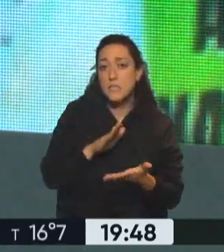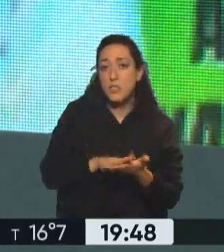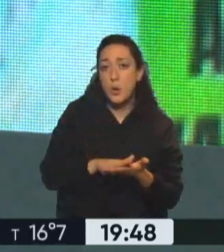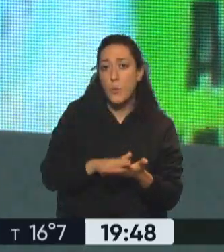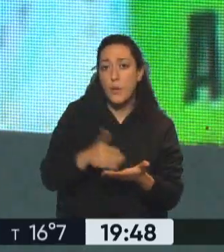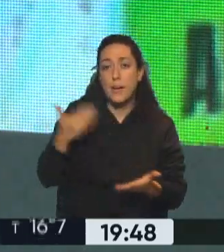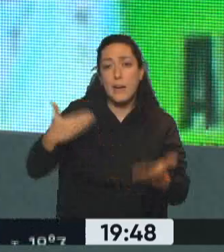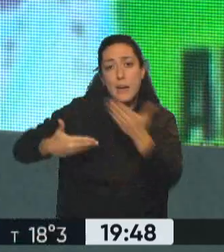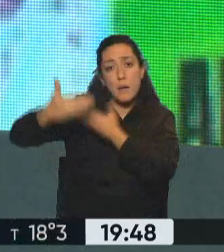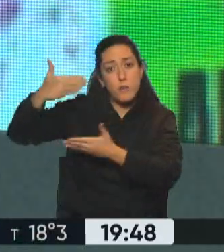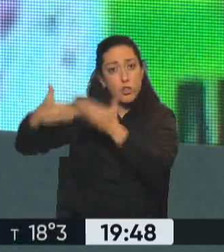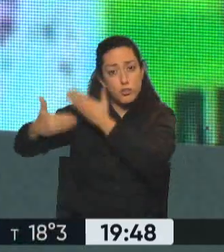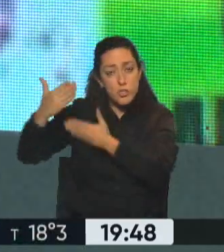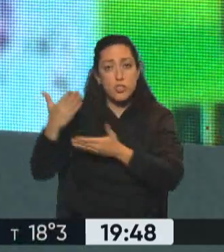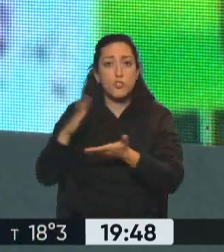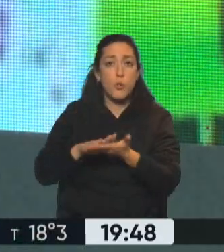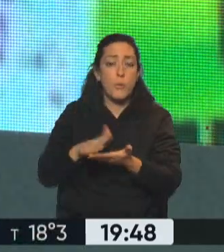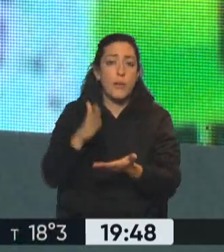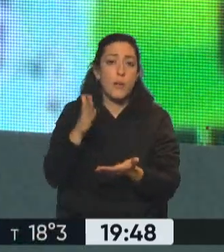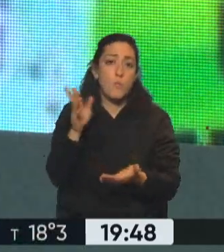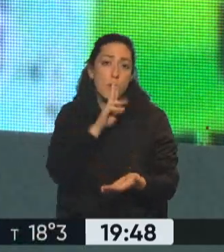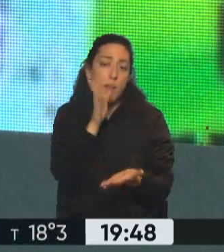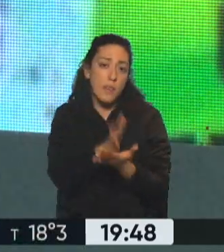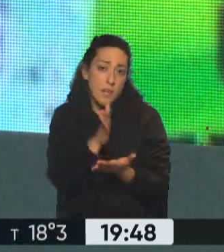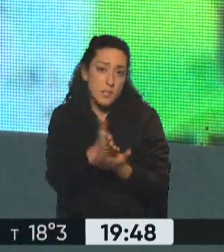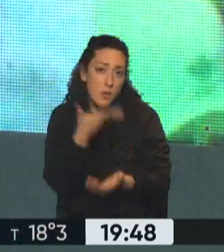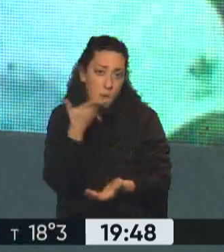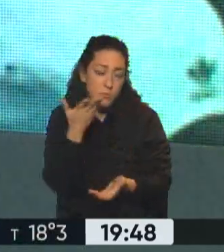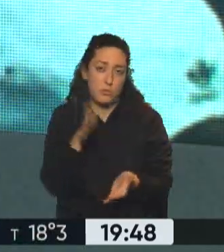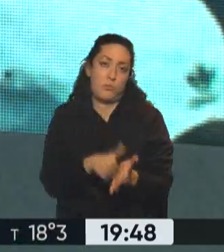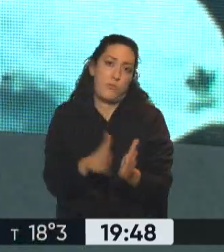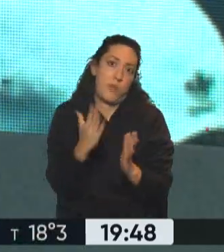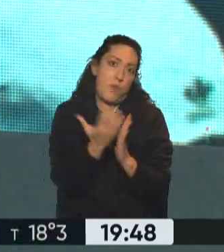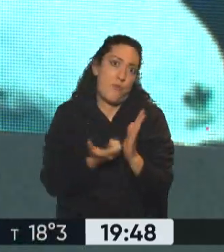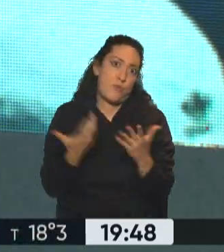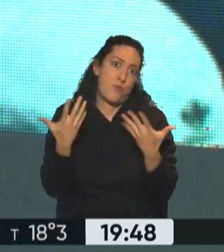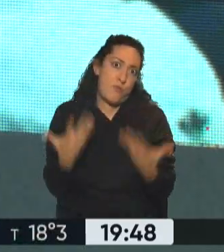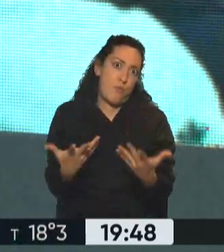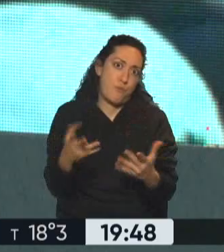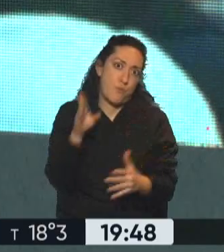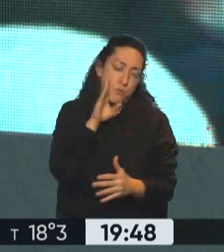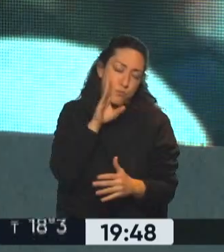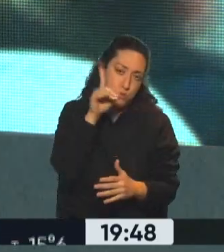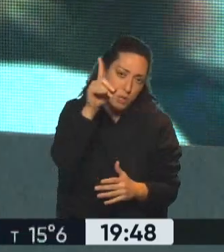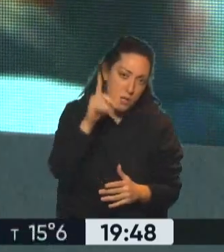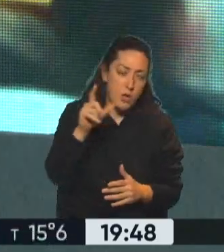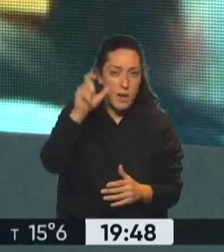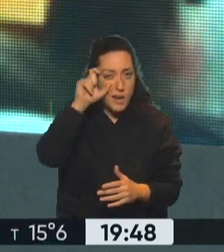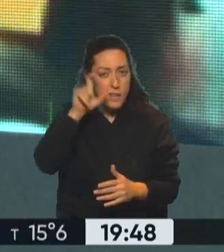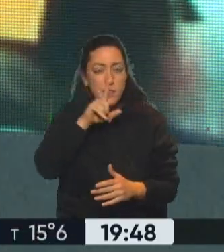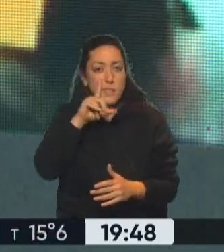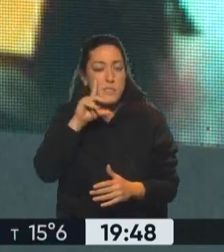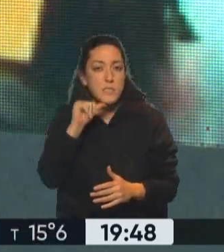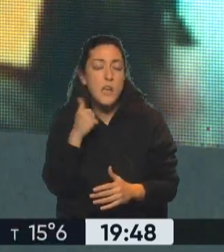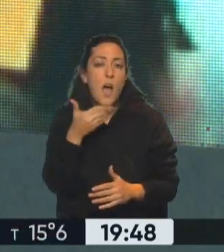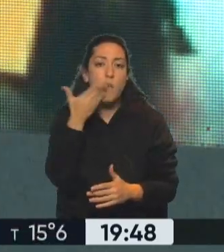planeta en lo que refiere a los derechos de las mujeres, no podemos no tratar el tema del aborto allí como en Estados Unidos. Leticia Martínez, vamos a analizar esto que tiene que